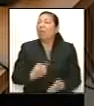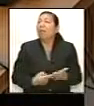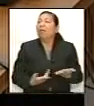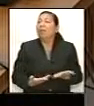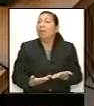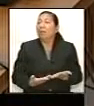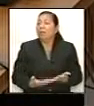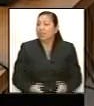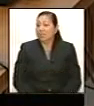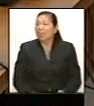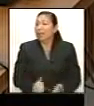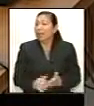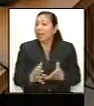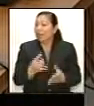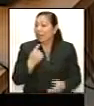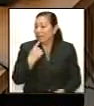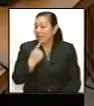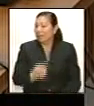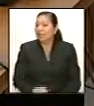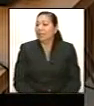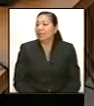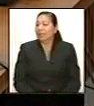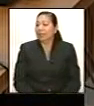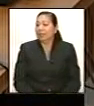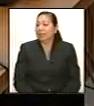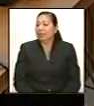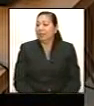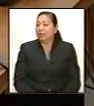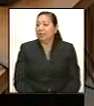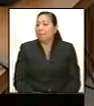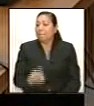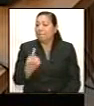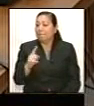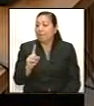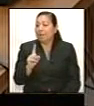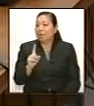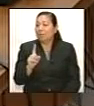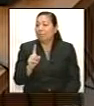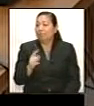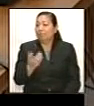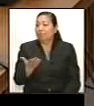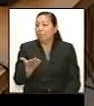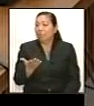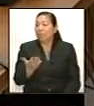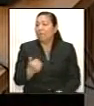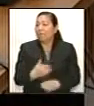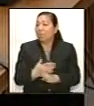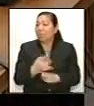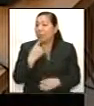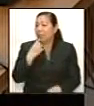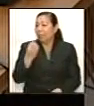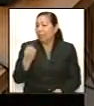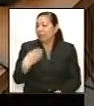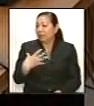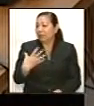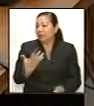que especifique qué es lo que quería, y me dice que es para una, o sea, con una modalidad diciéndome